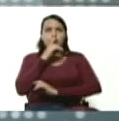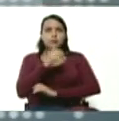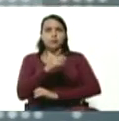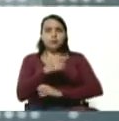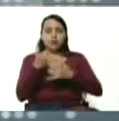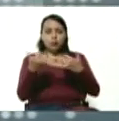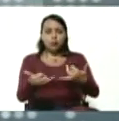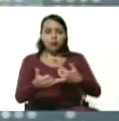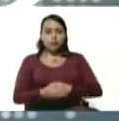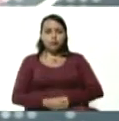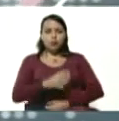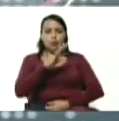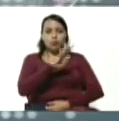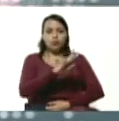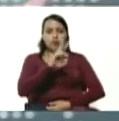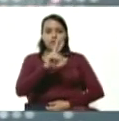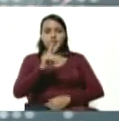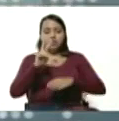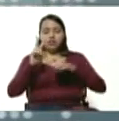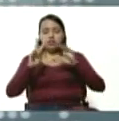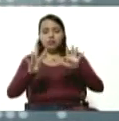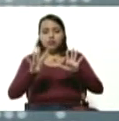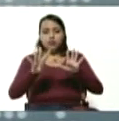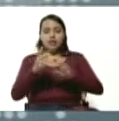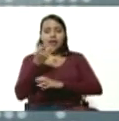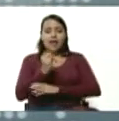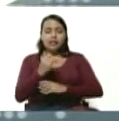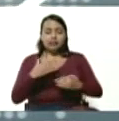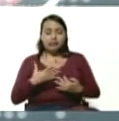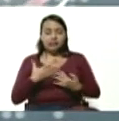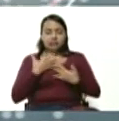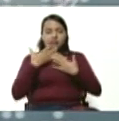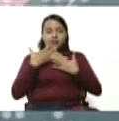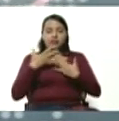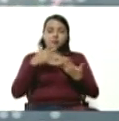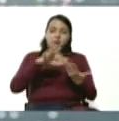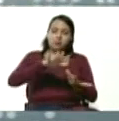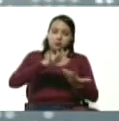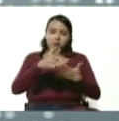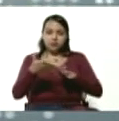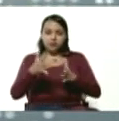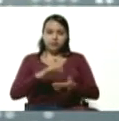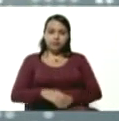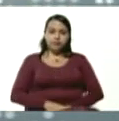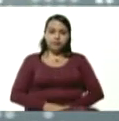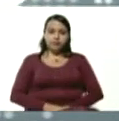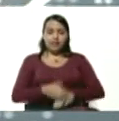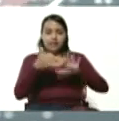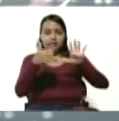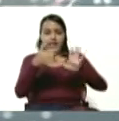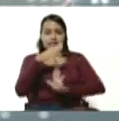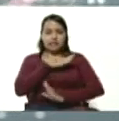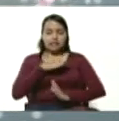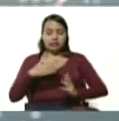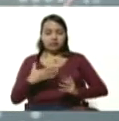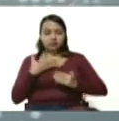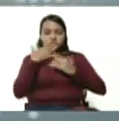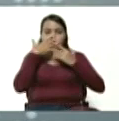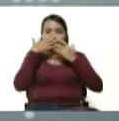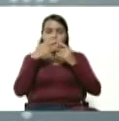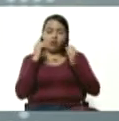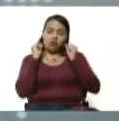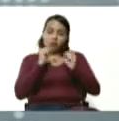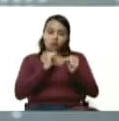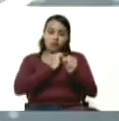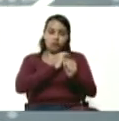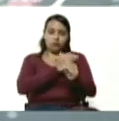429 presentan insuficiencia respiratoria aguda leve, 6 presentan insuficiencia respiratoria aguda